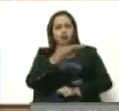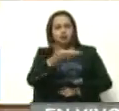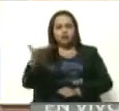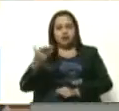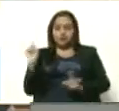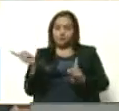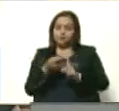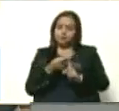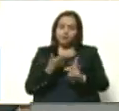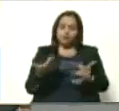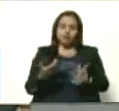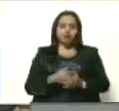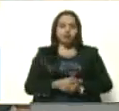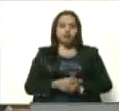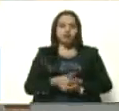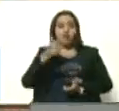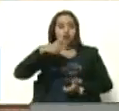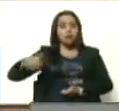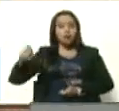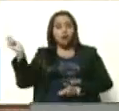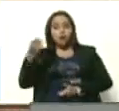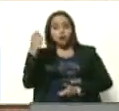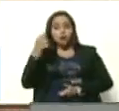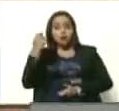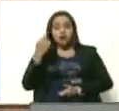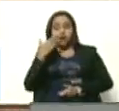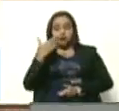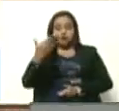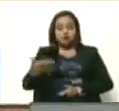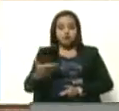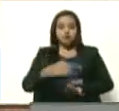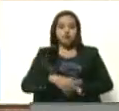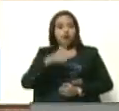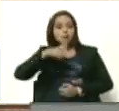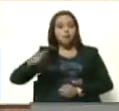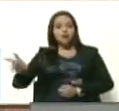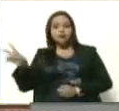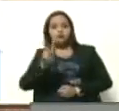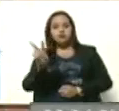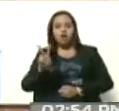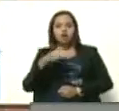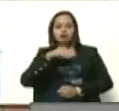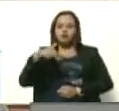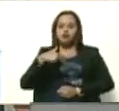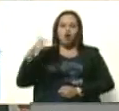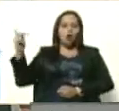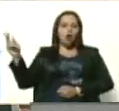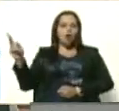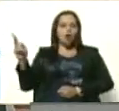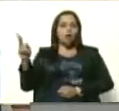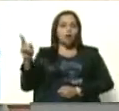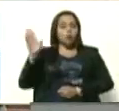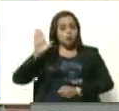lugar, ante el pueblo apureño, ante el pueblo de Venezuela. Hemos jurado